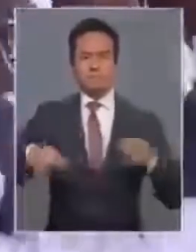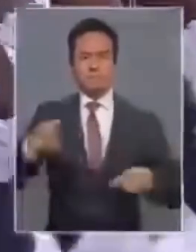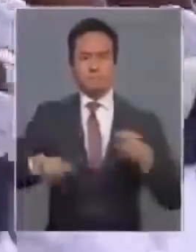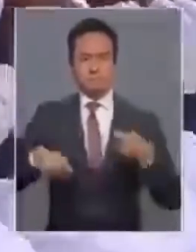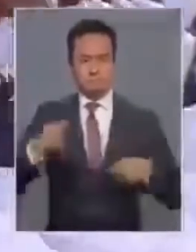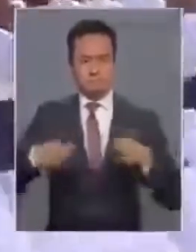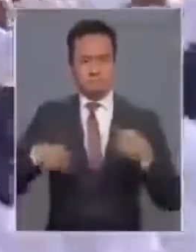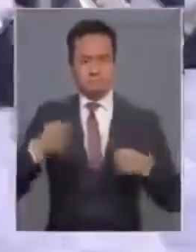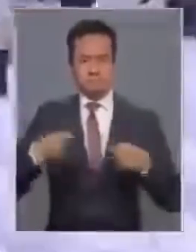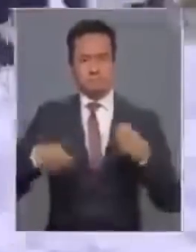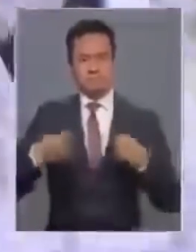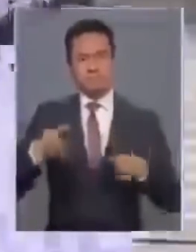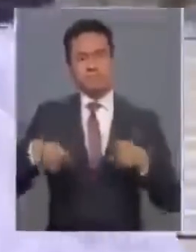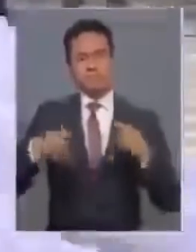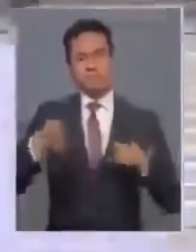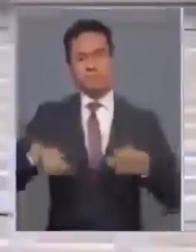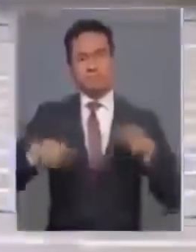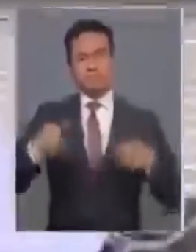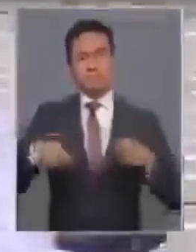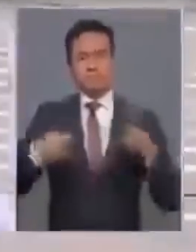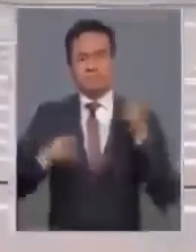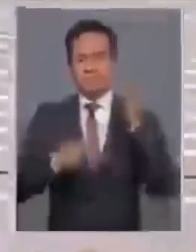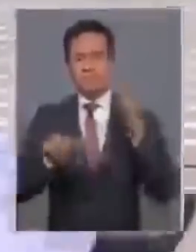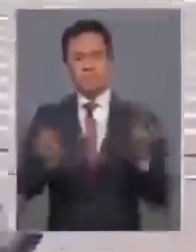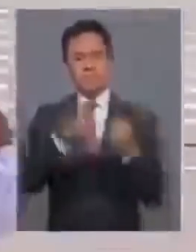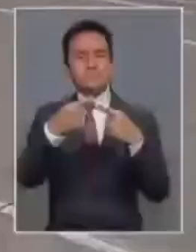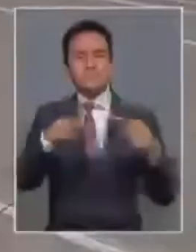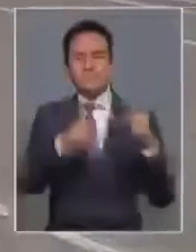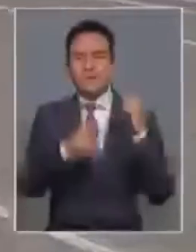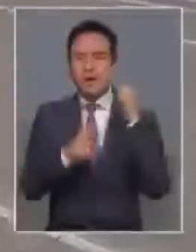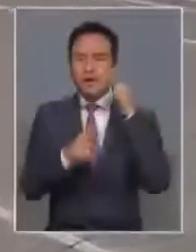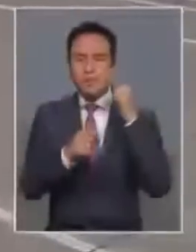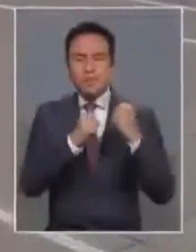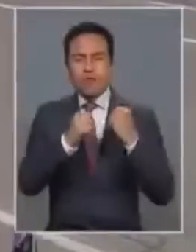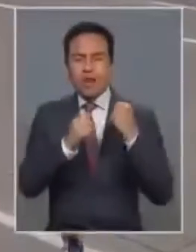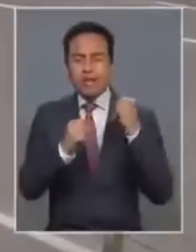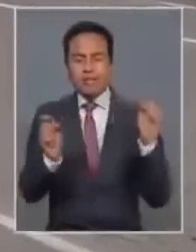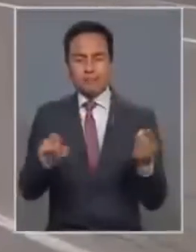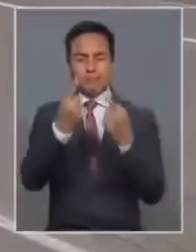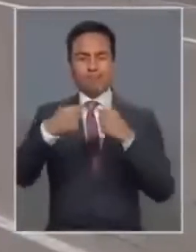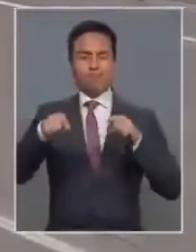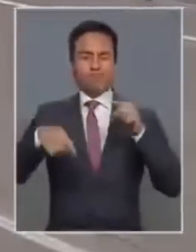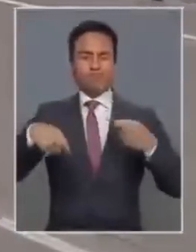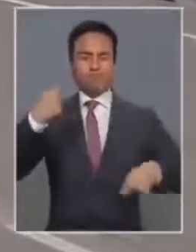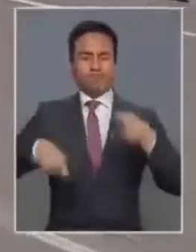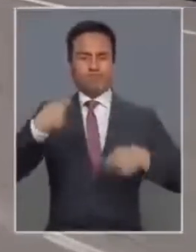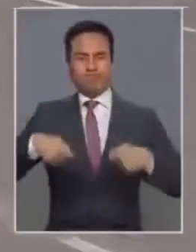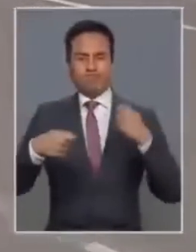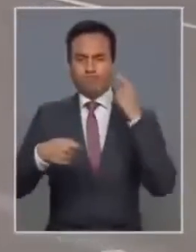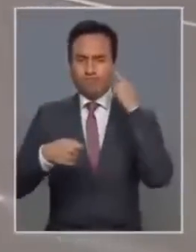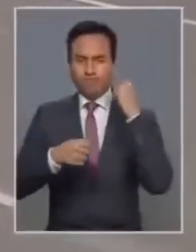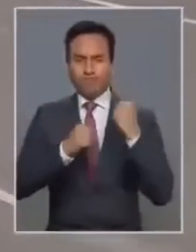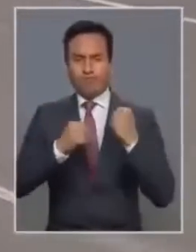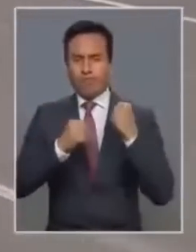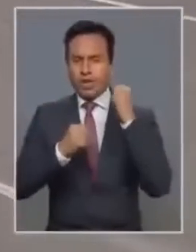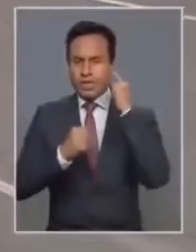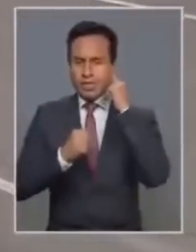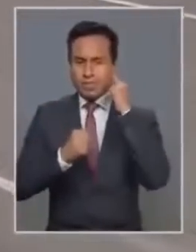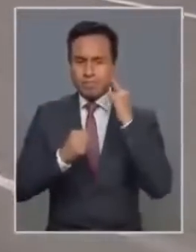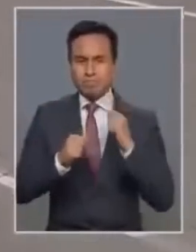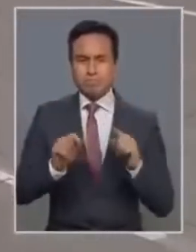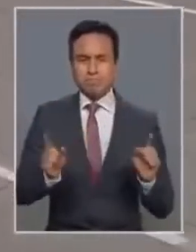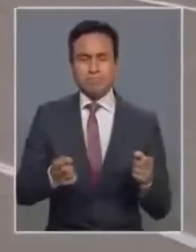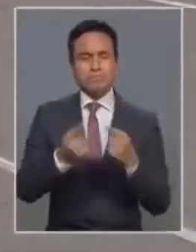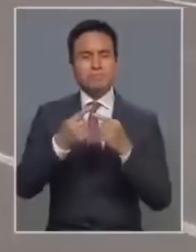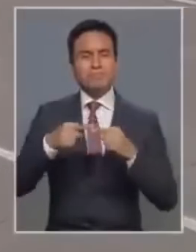Su representatividad como aviador militar está reconocida por las virtudes personales y los valores institucionales.